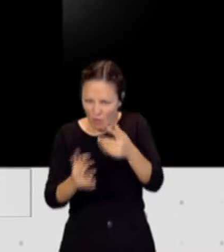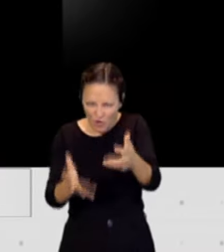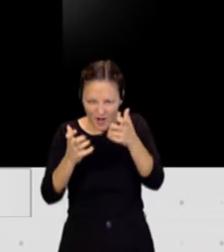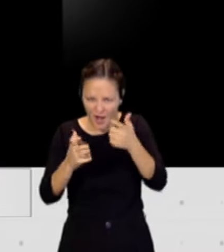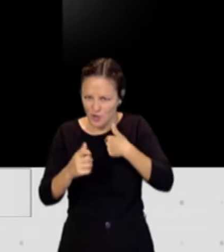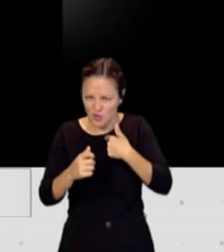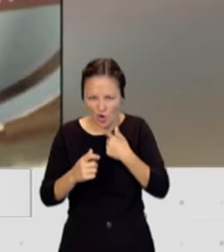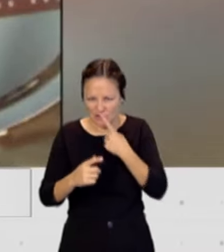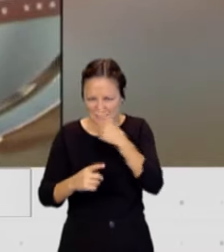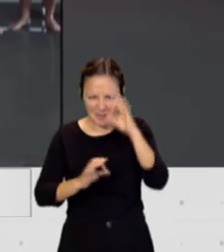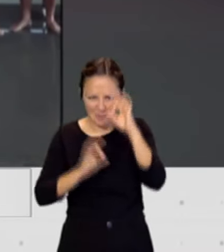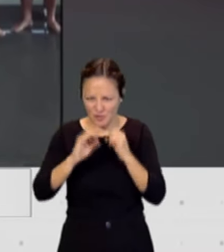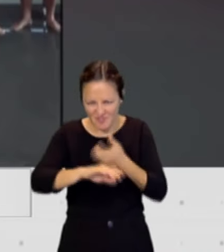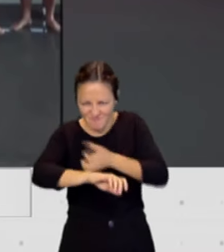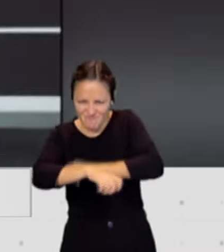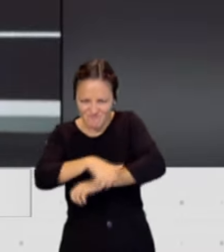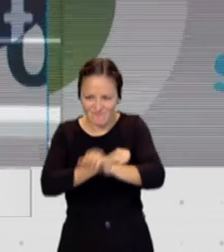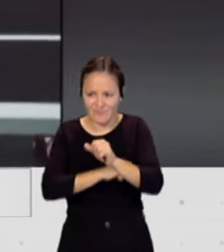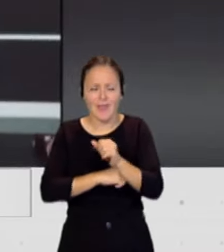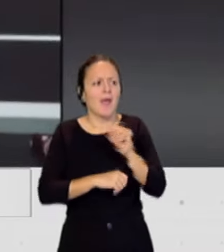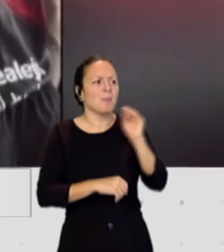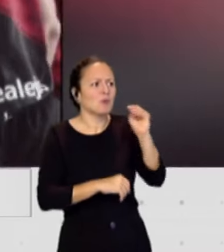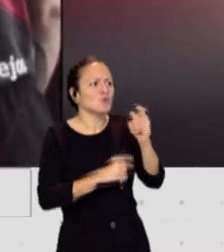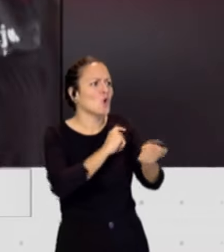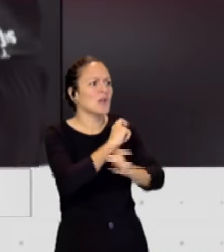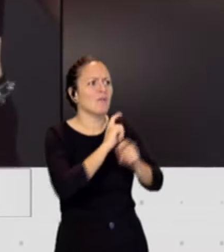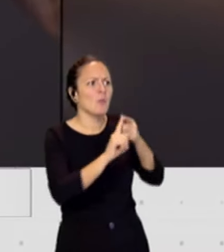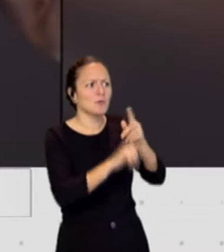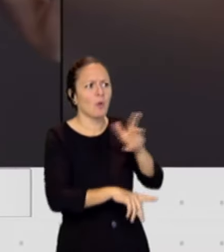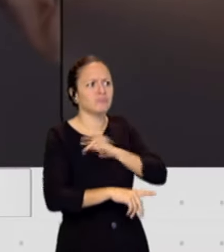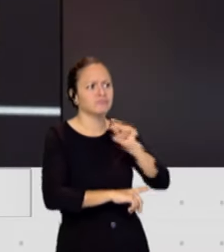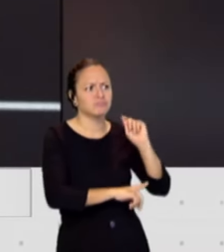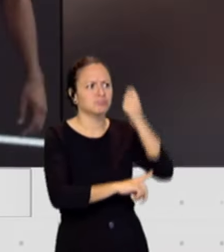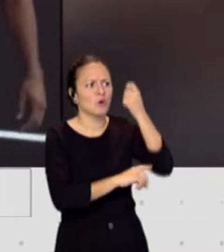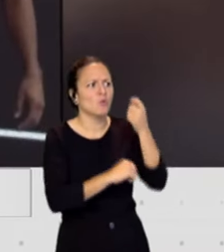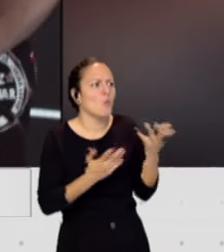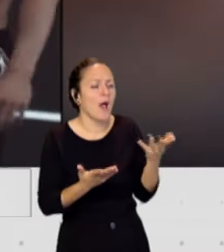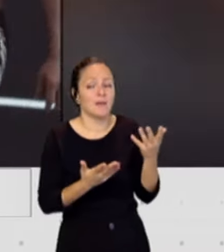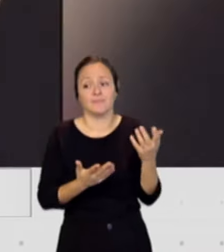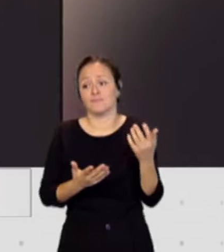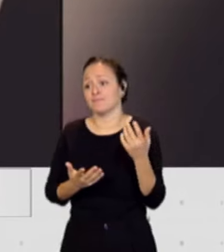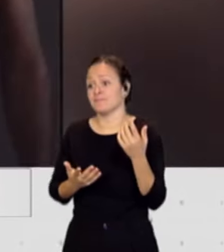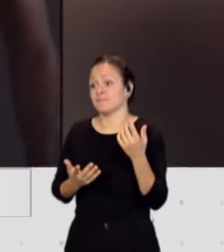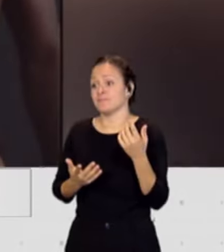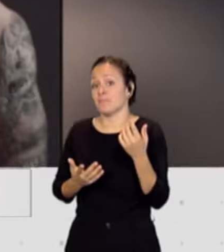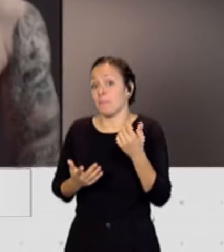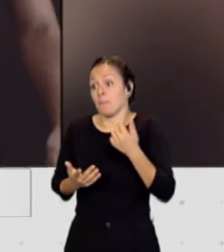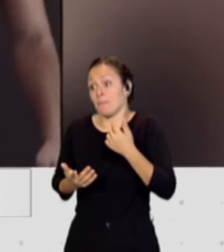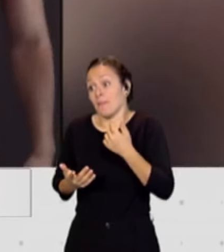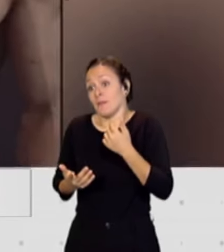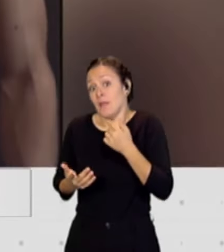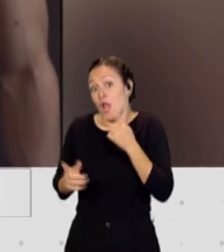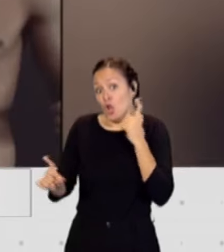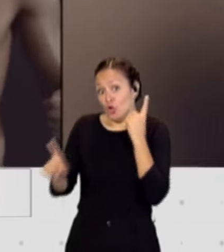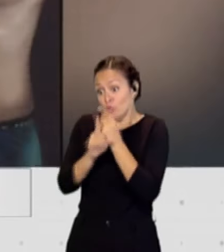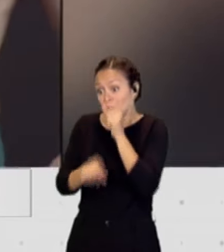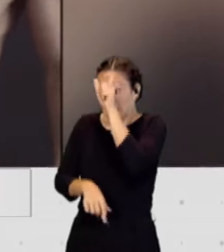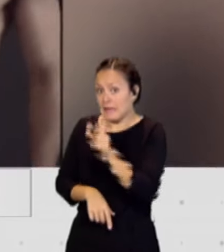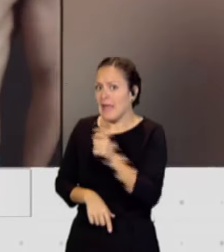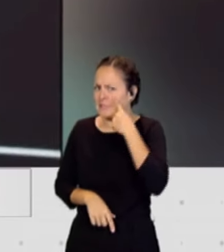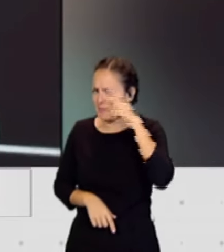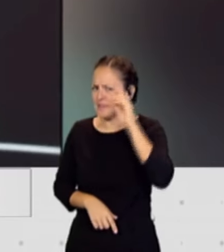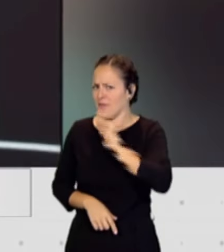combate Cuáles son para ti las claves para triunfar para ganar Bueno es un chico con bastante experiencia hay que esperar que pasen los asalt Pero